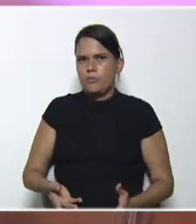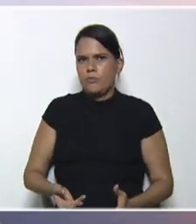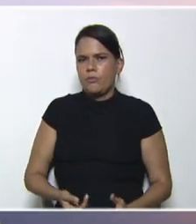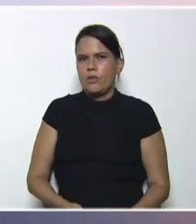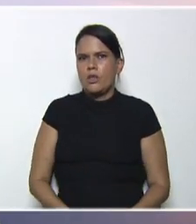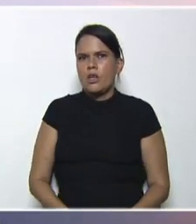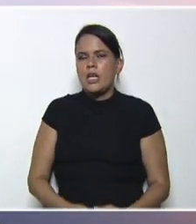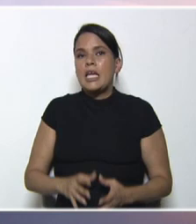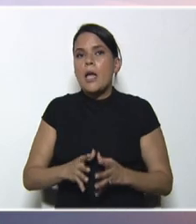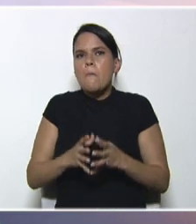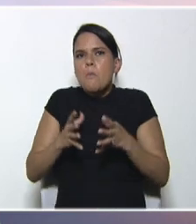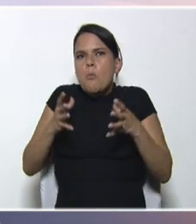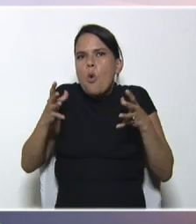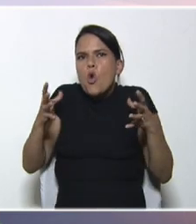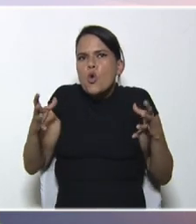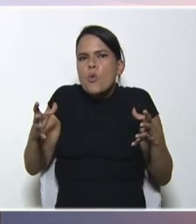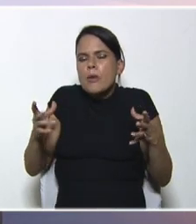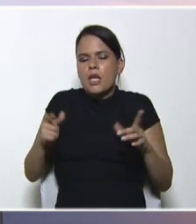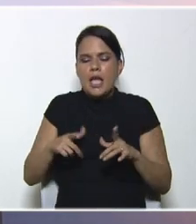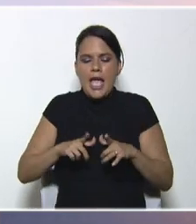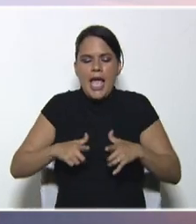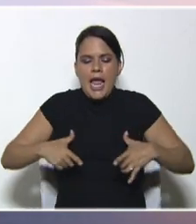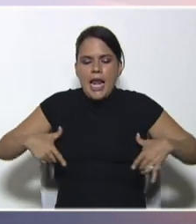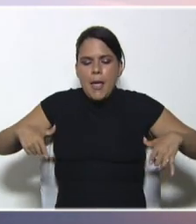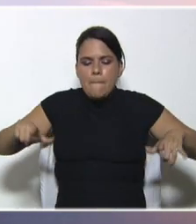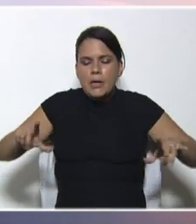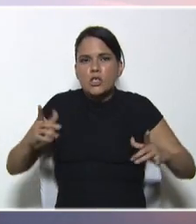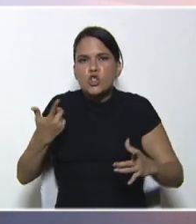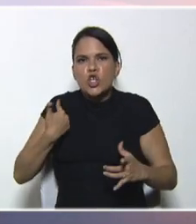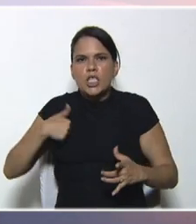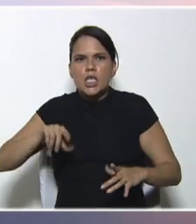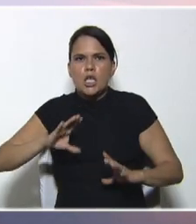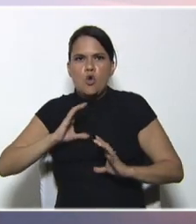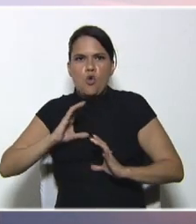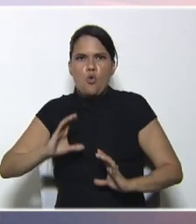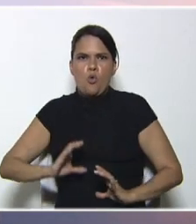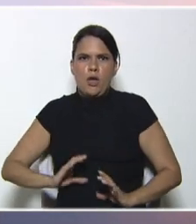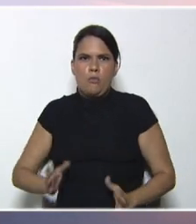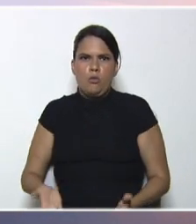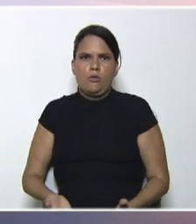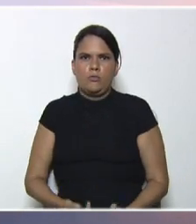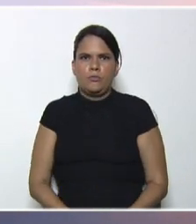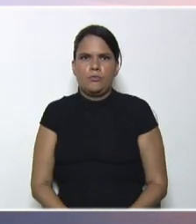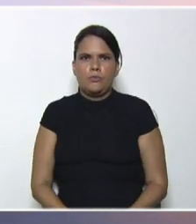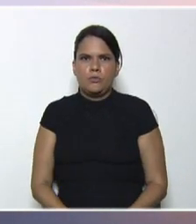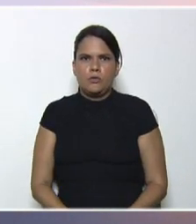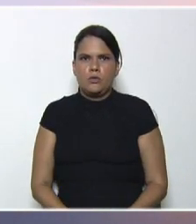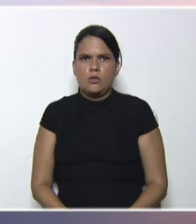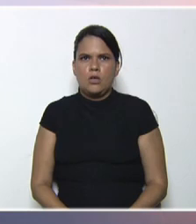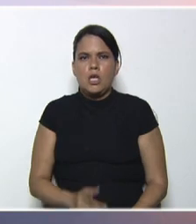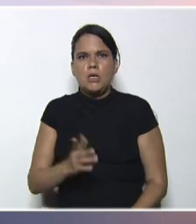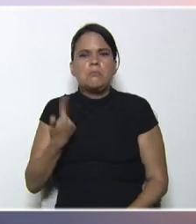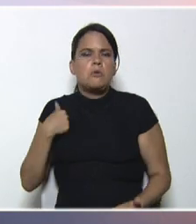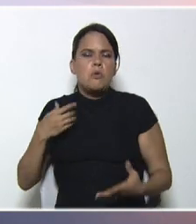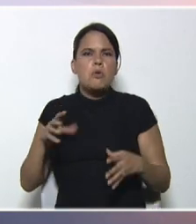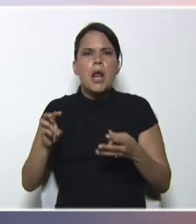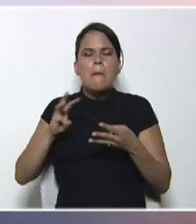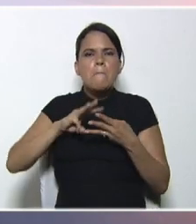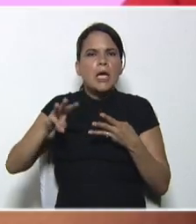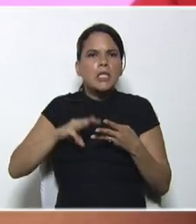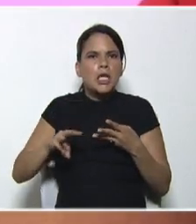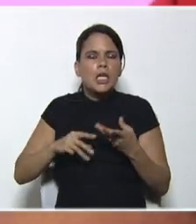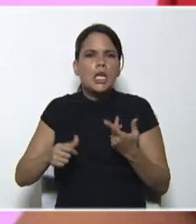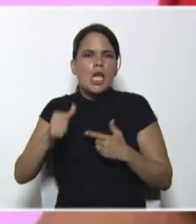¿Y qué es el volumen? Es el espacio que ocupa un cuerpo. En este caso, acá tenemos una materia que es el agua, que es lo que está dentro